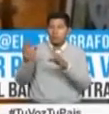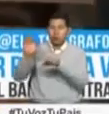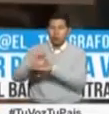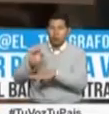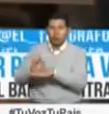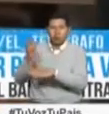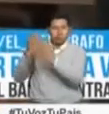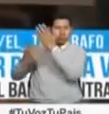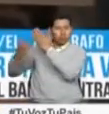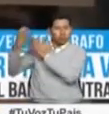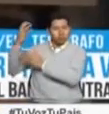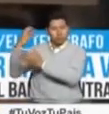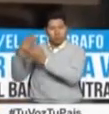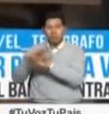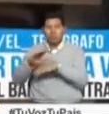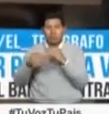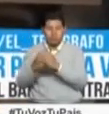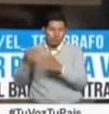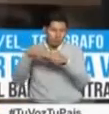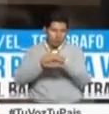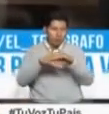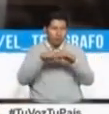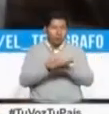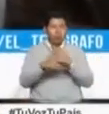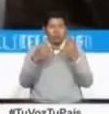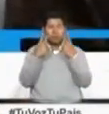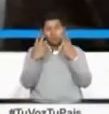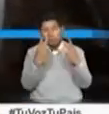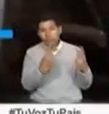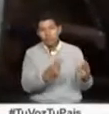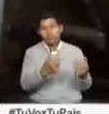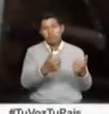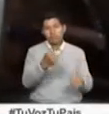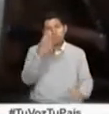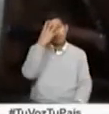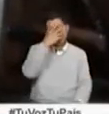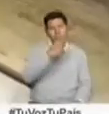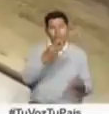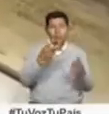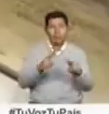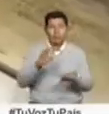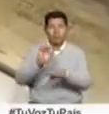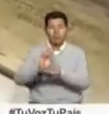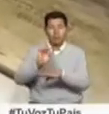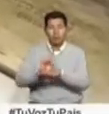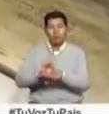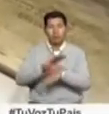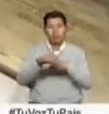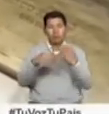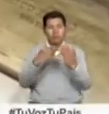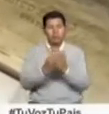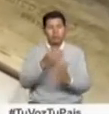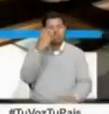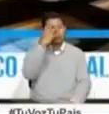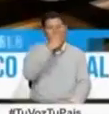antes en el museo numismático reposan bienes que forman parte fundamental de la memoria del ecuador este espacio propone un